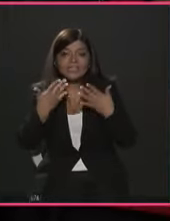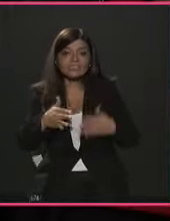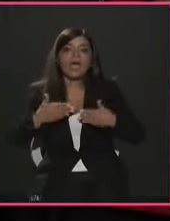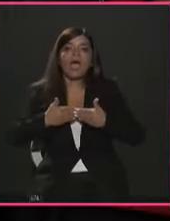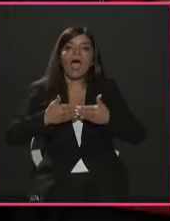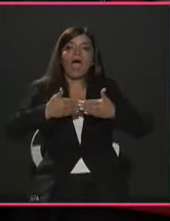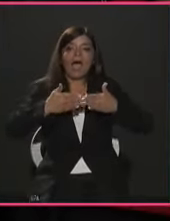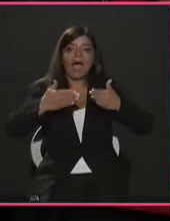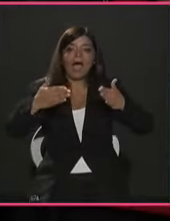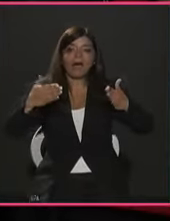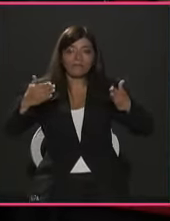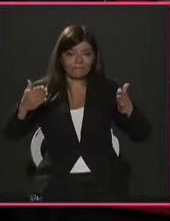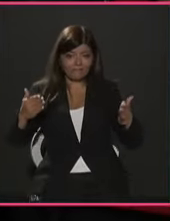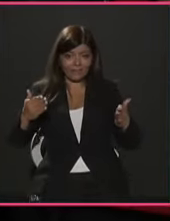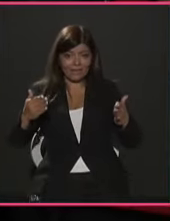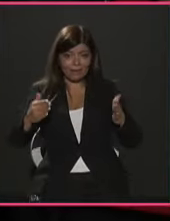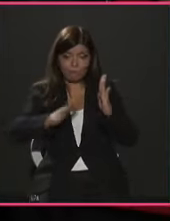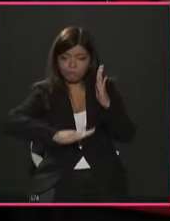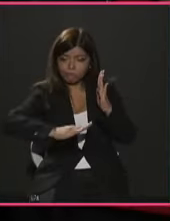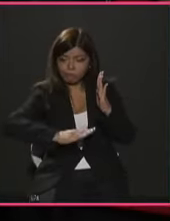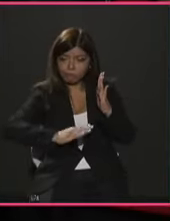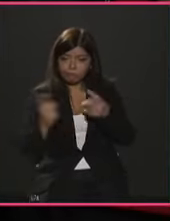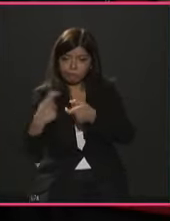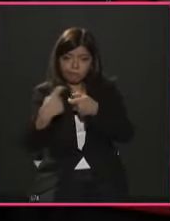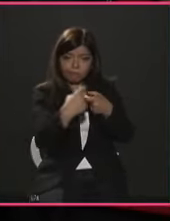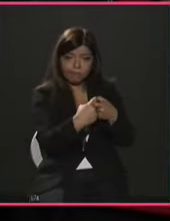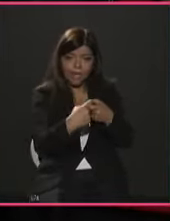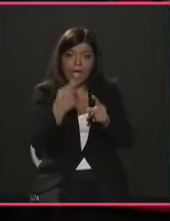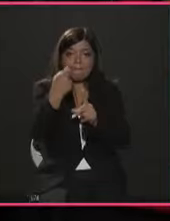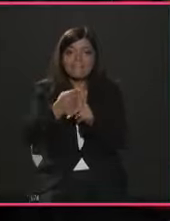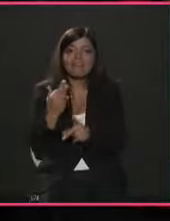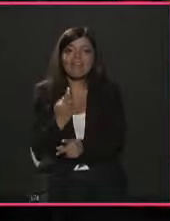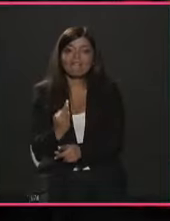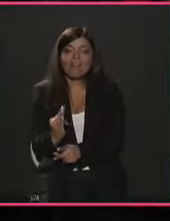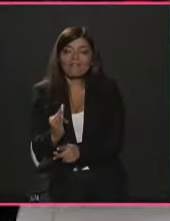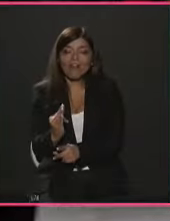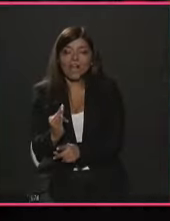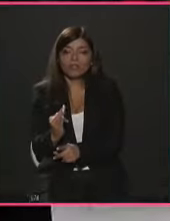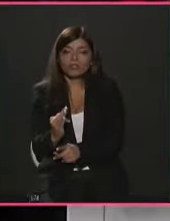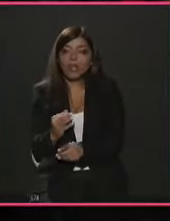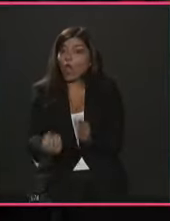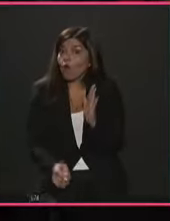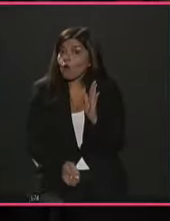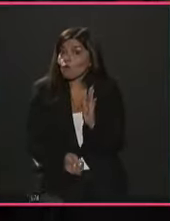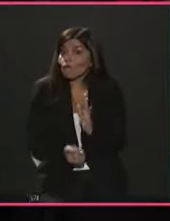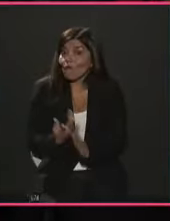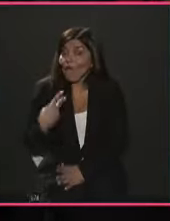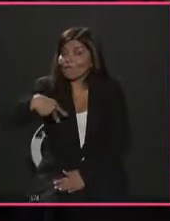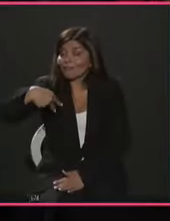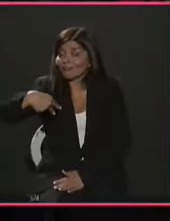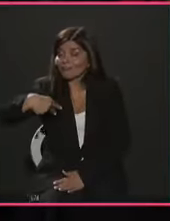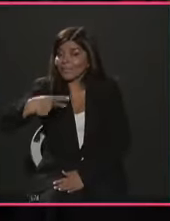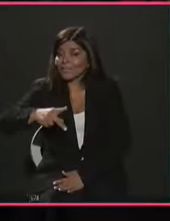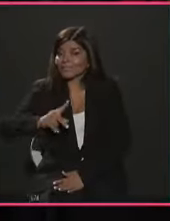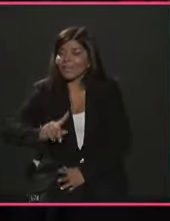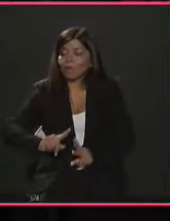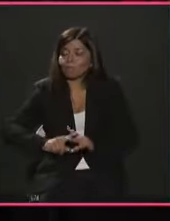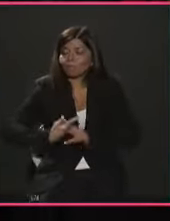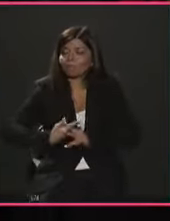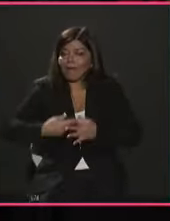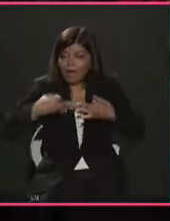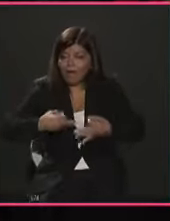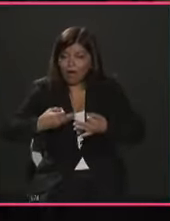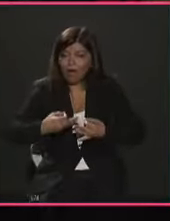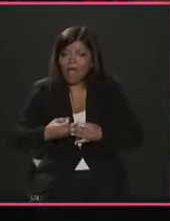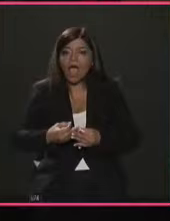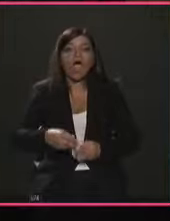la pudimos abrir en el fondo va a estar abierta durante el mes de febrero o sea esa es una total novedad total novedad así Primicia absoluta